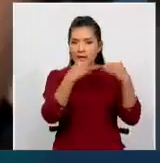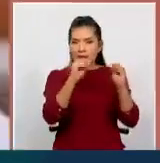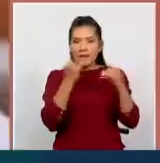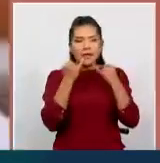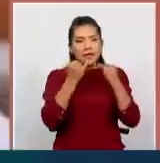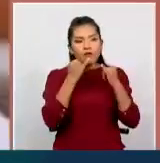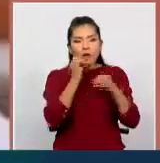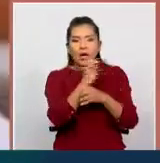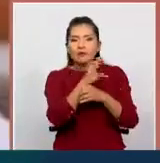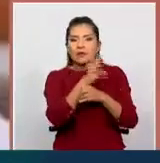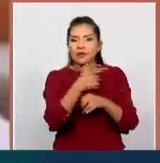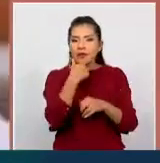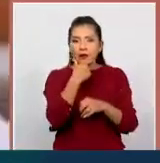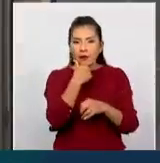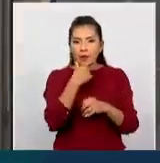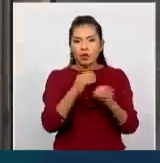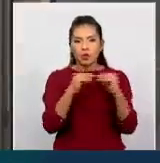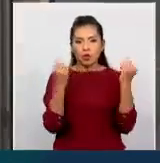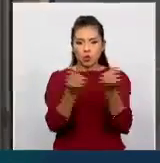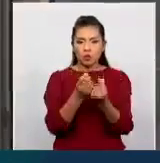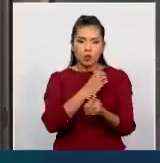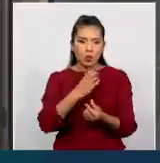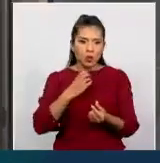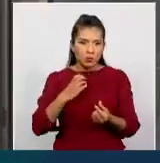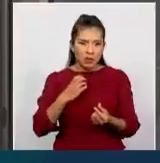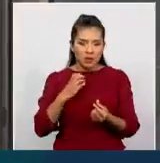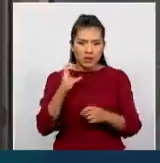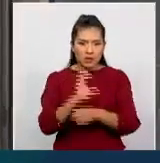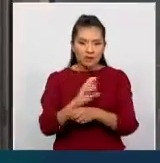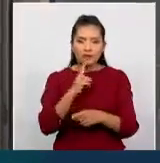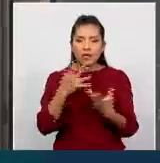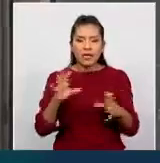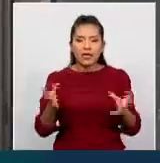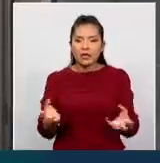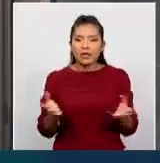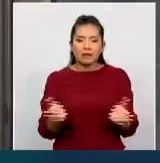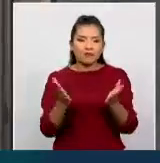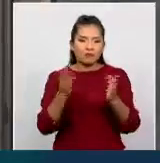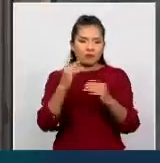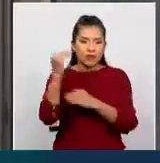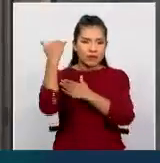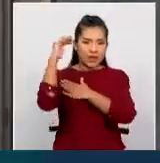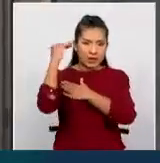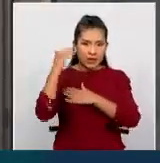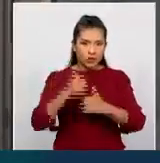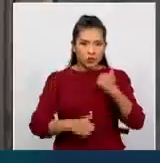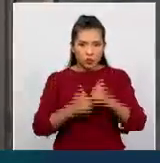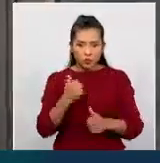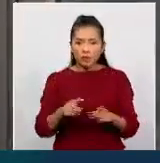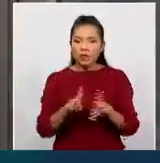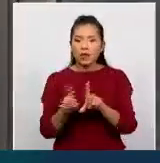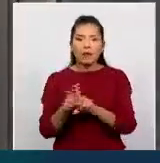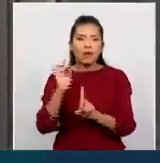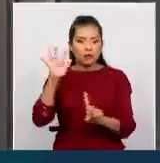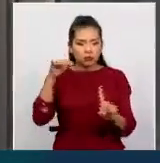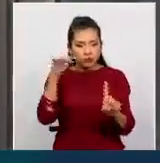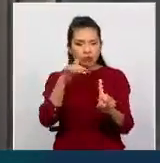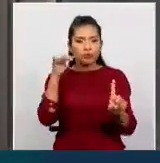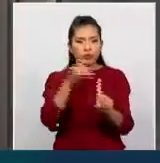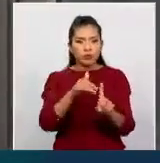de Camacho y el Comité Cívico, está queriendo convulsionar el departamento de Santa Cruz e incluso atacando de